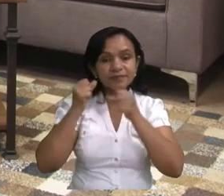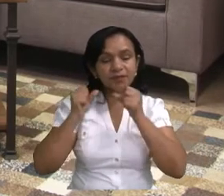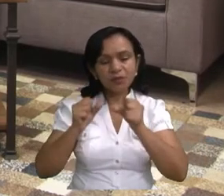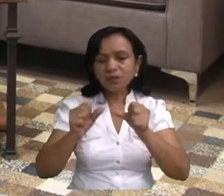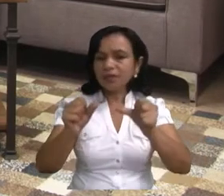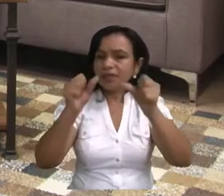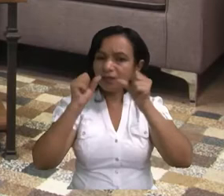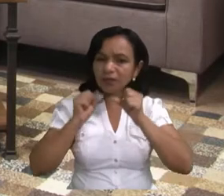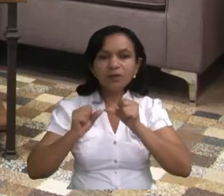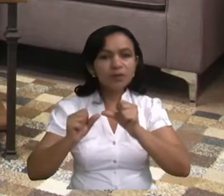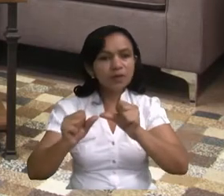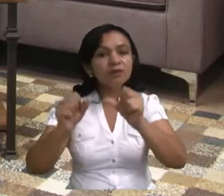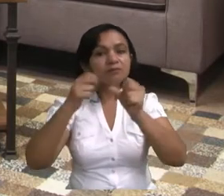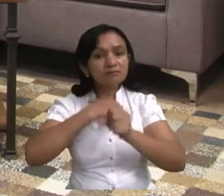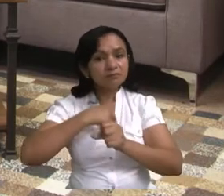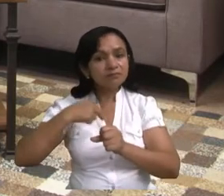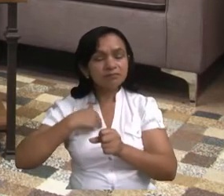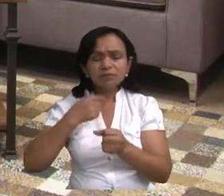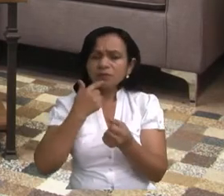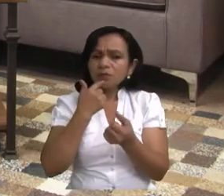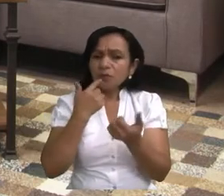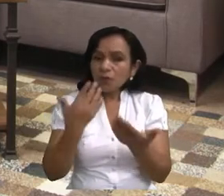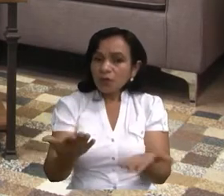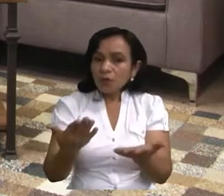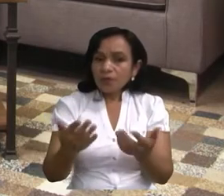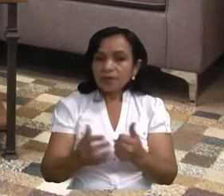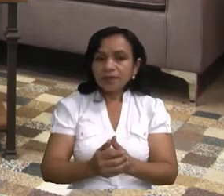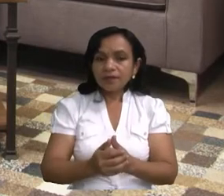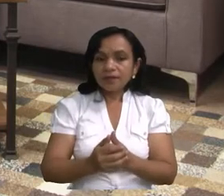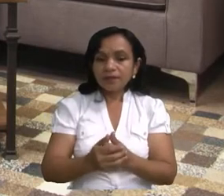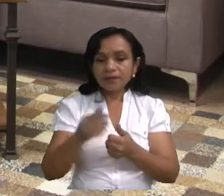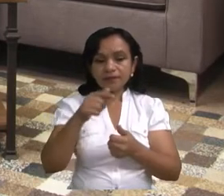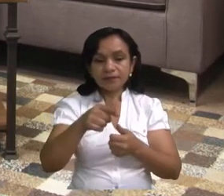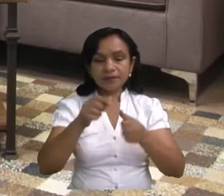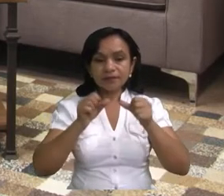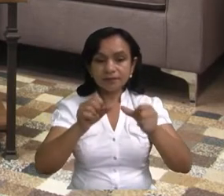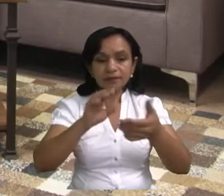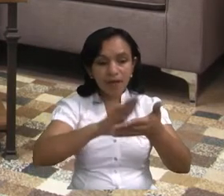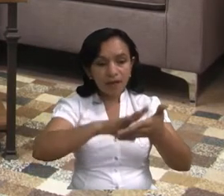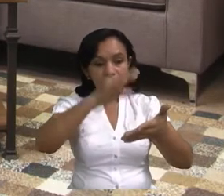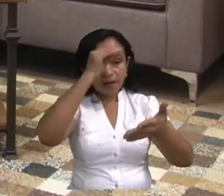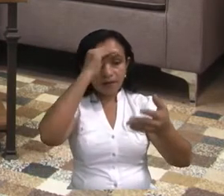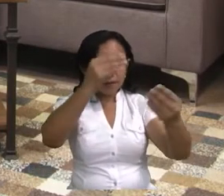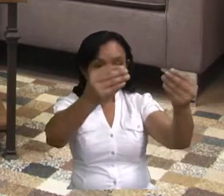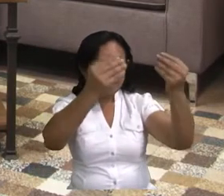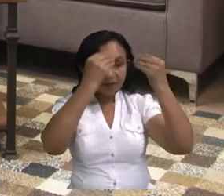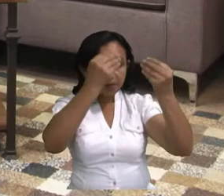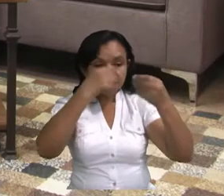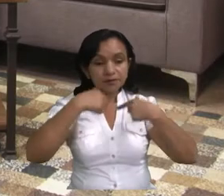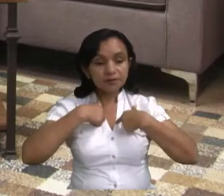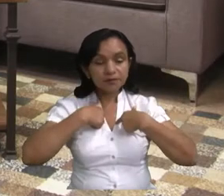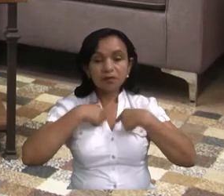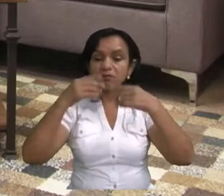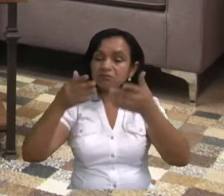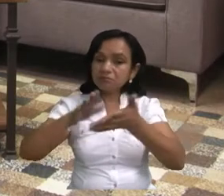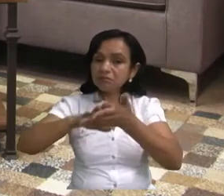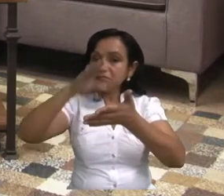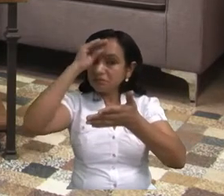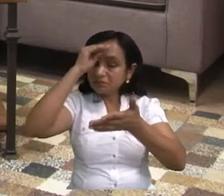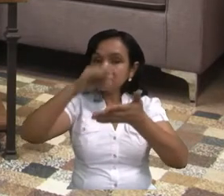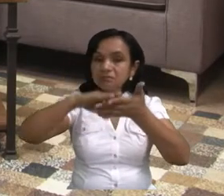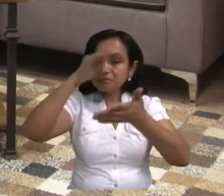constante y permanente, porque eso es lo que retroalimenta también la formación de los jóvenes, porque